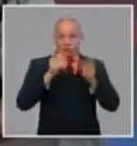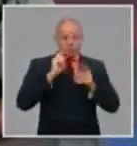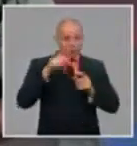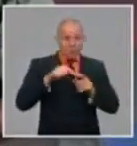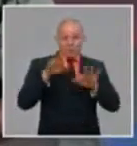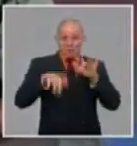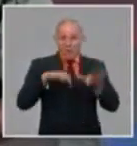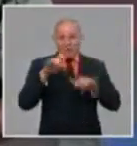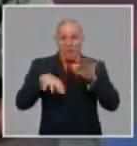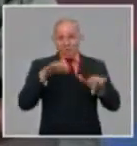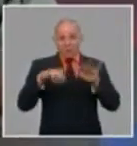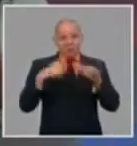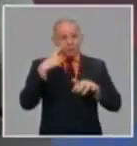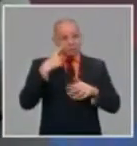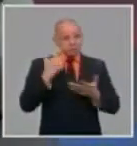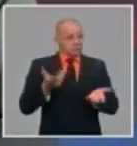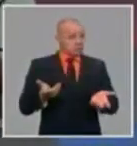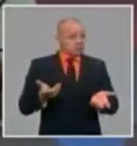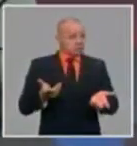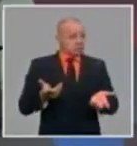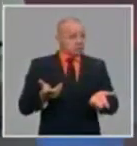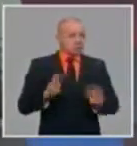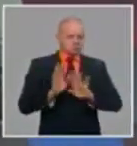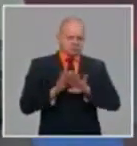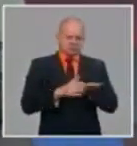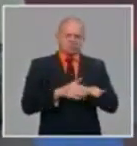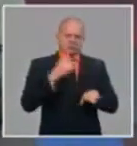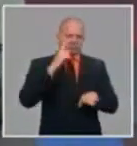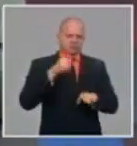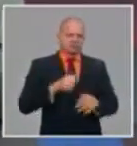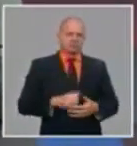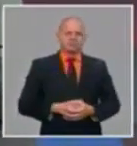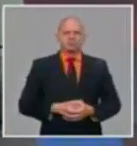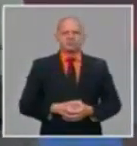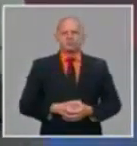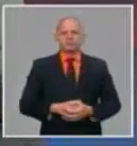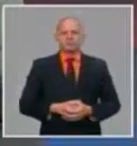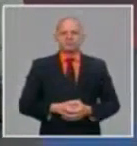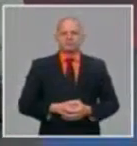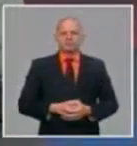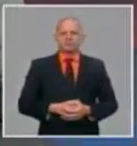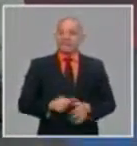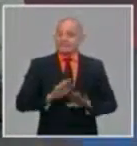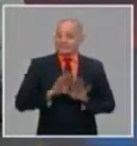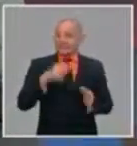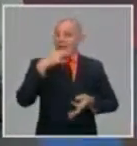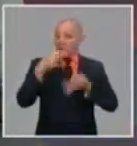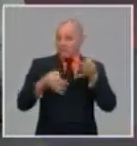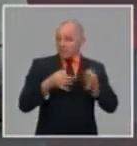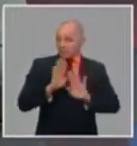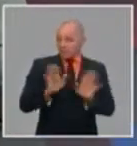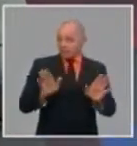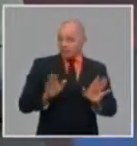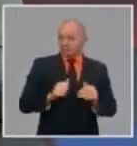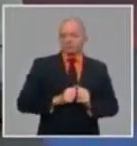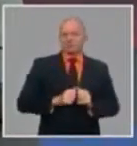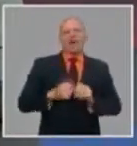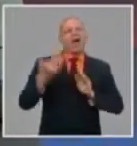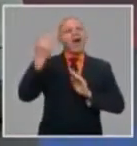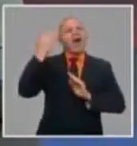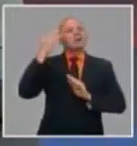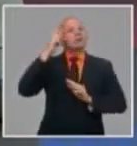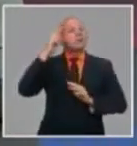días después. Dos días después. Segundo, no olviden, ya le mencioné la idea que Trump